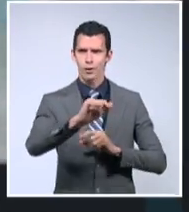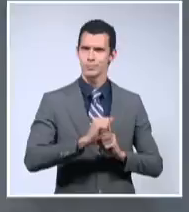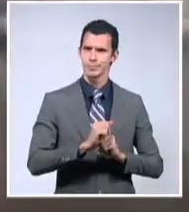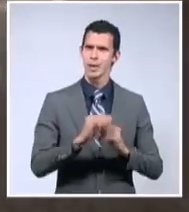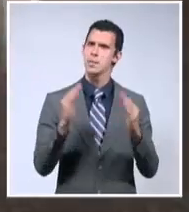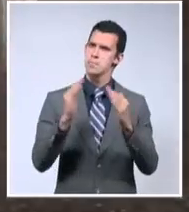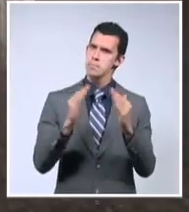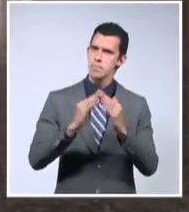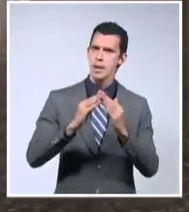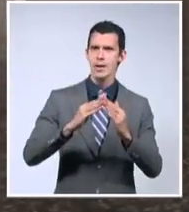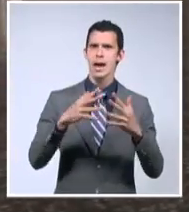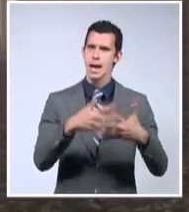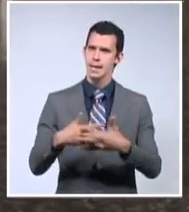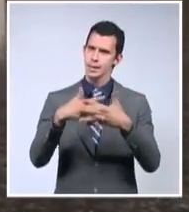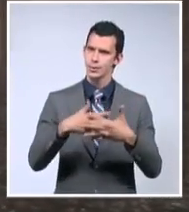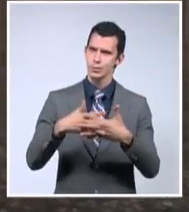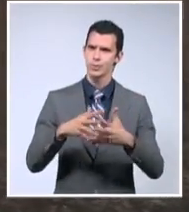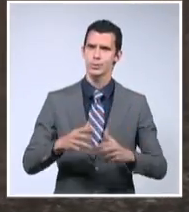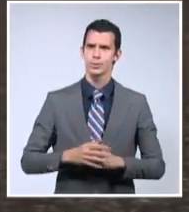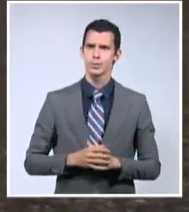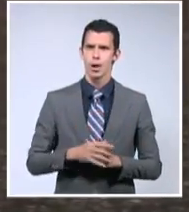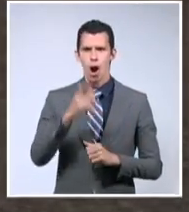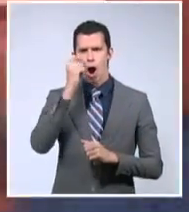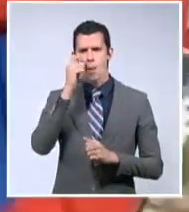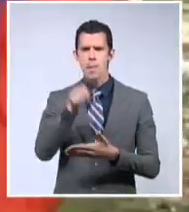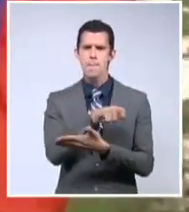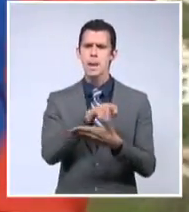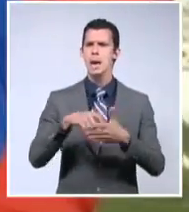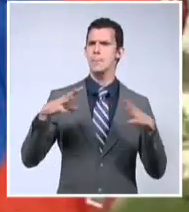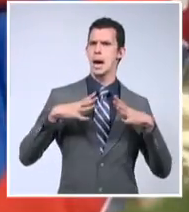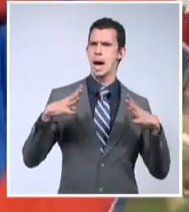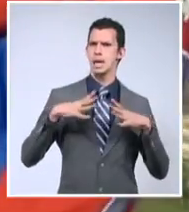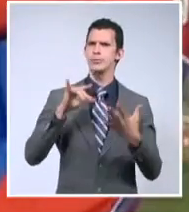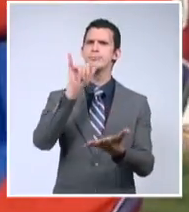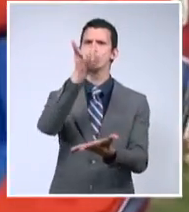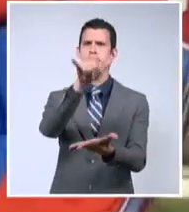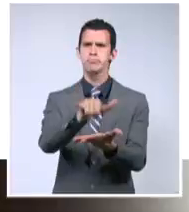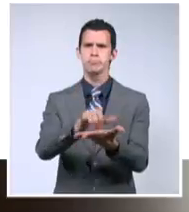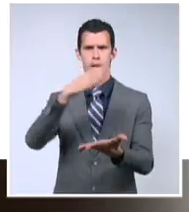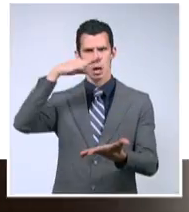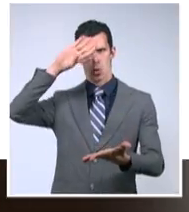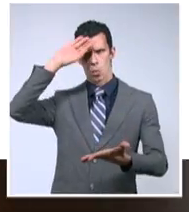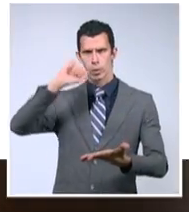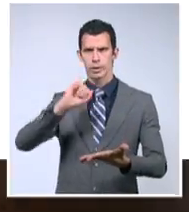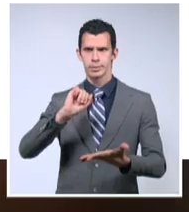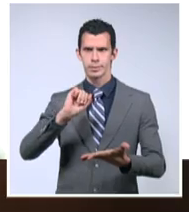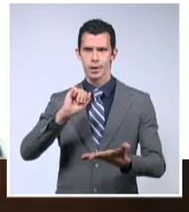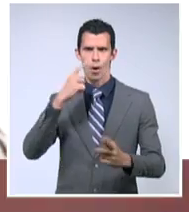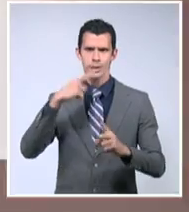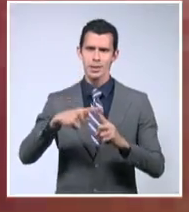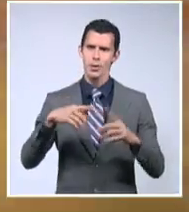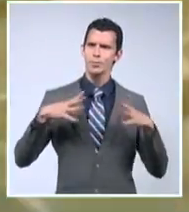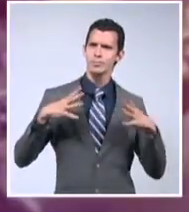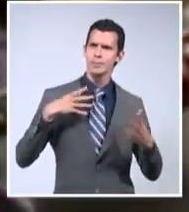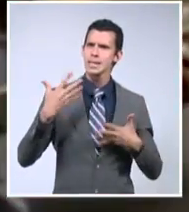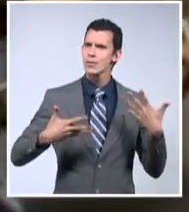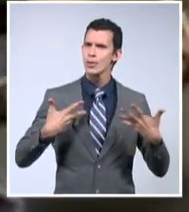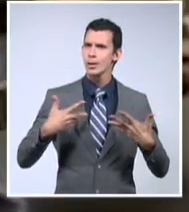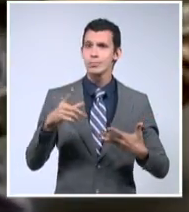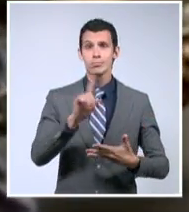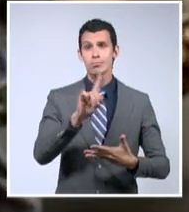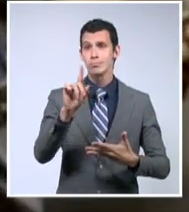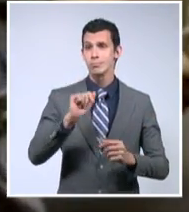acciones terroristas durante su viaje a Cuba. En sus planes incluyó ubicar mensajes de amenaza frente a las viviendas de artistas